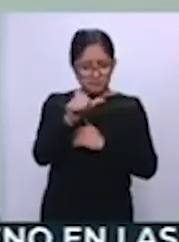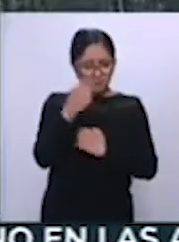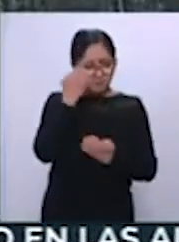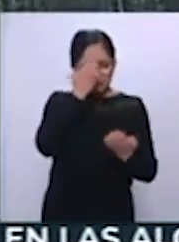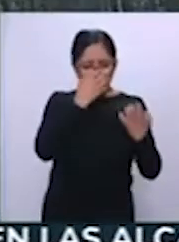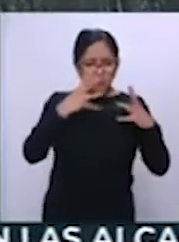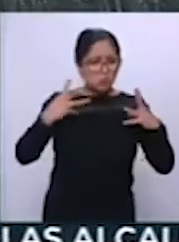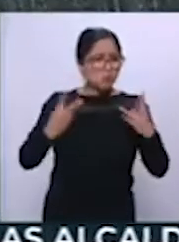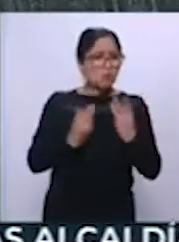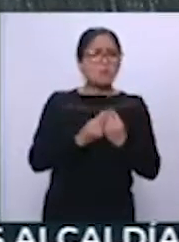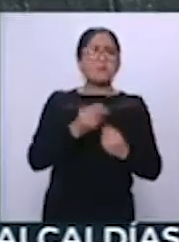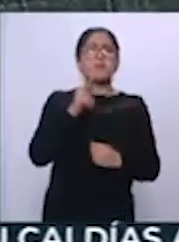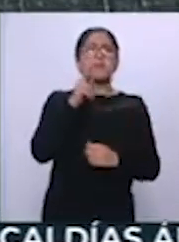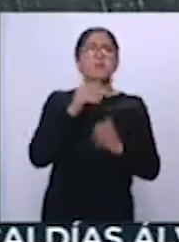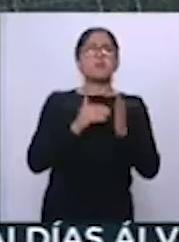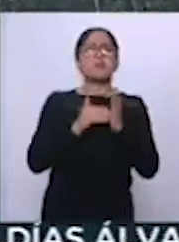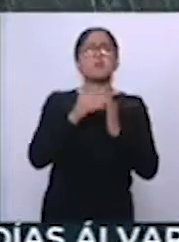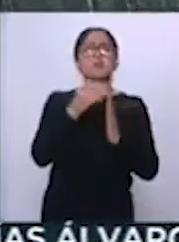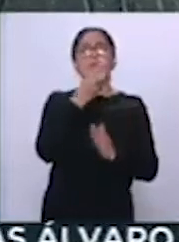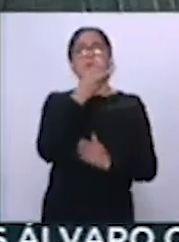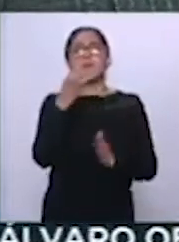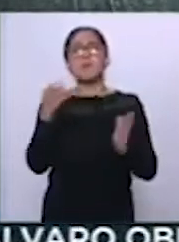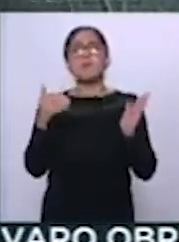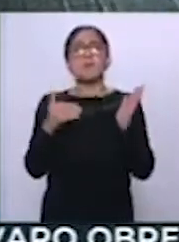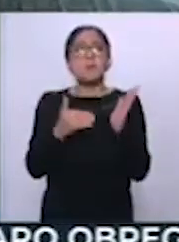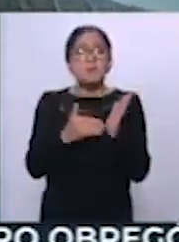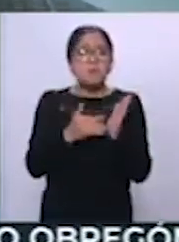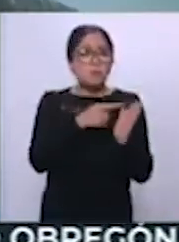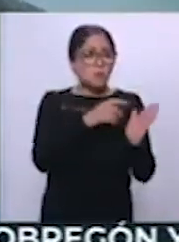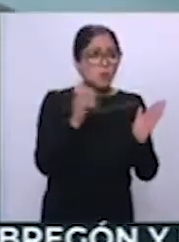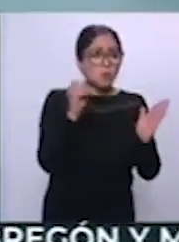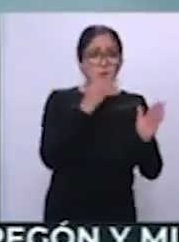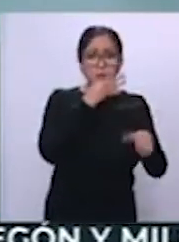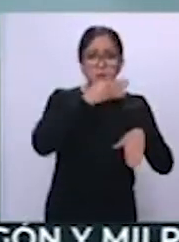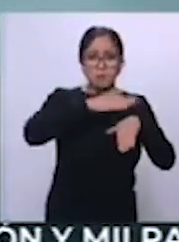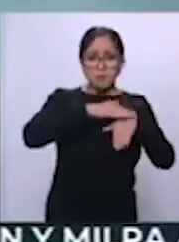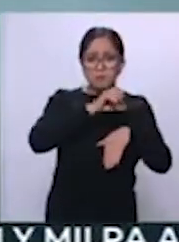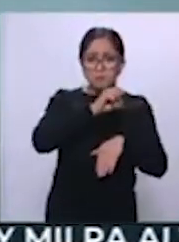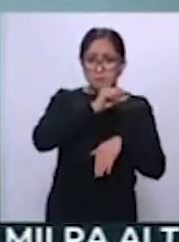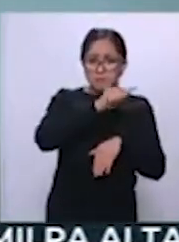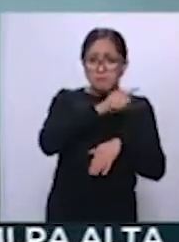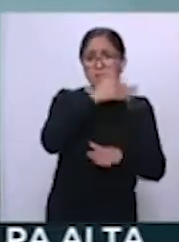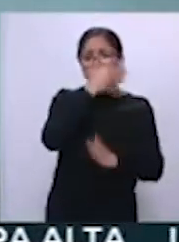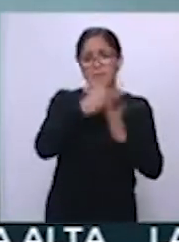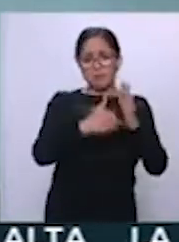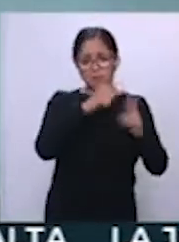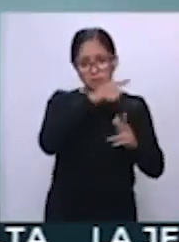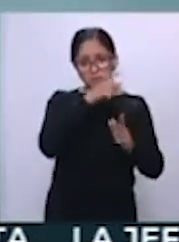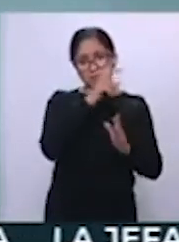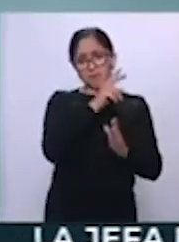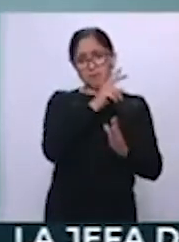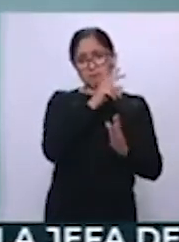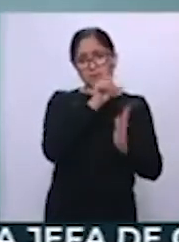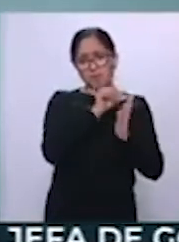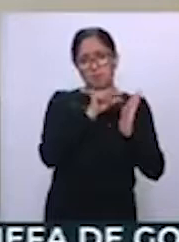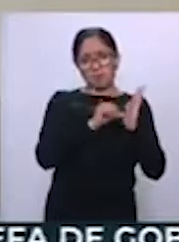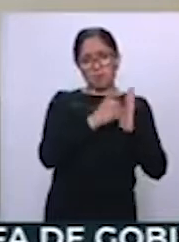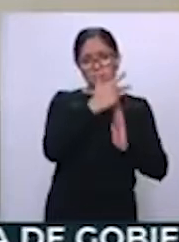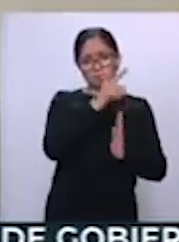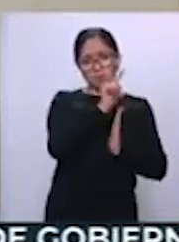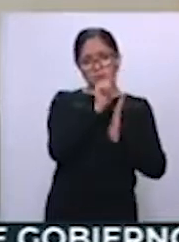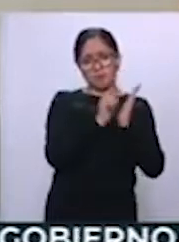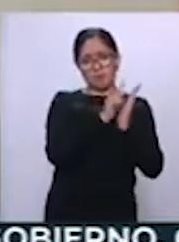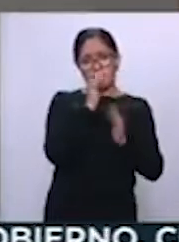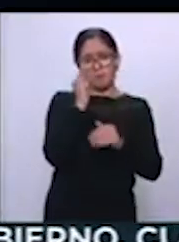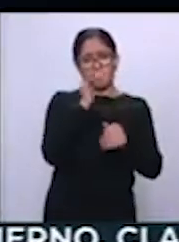tenían más de 18.300.000 pesos y no declararlo pues constituye una violación al artículo 8 de la Ley Federal de